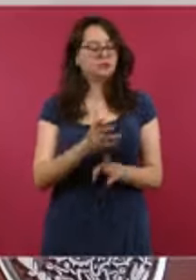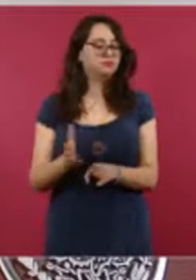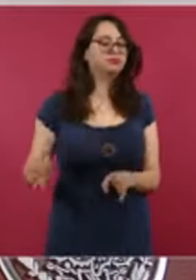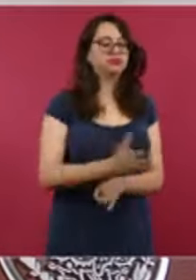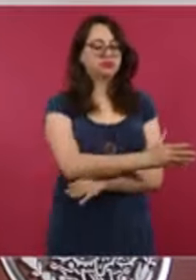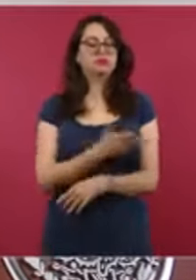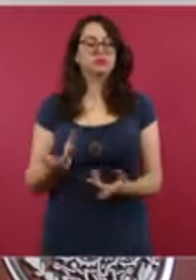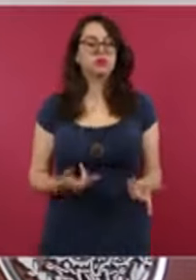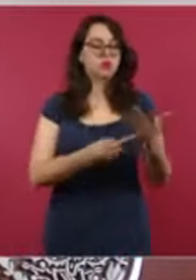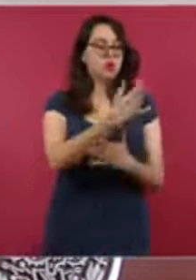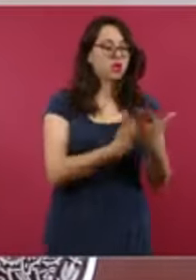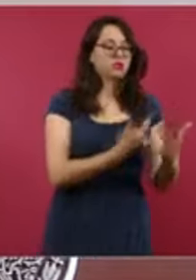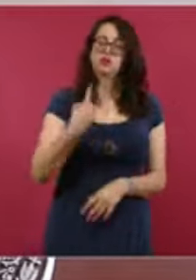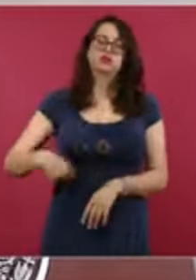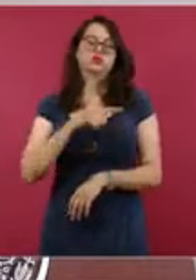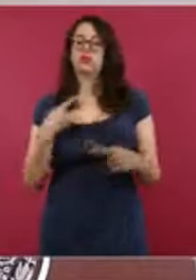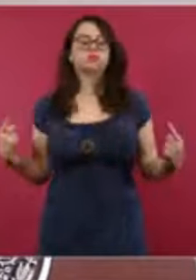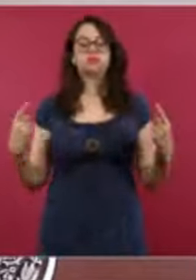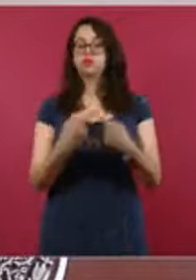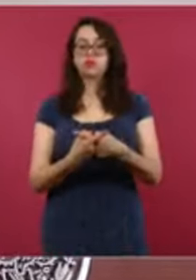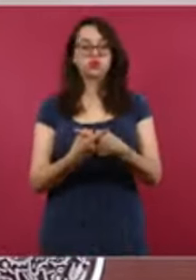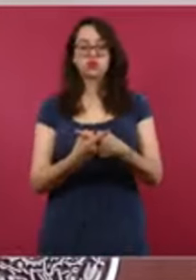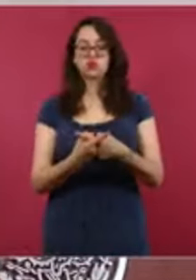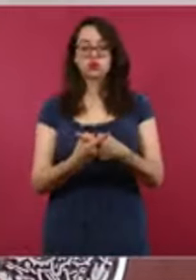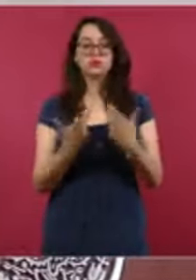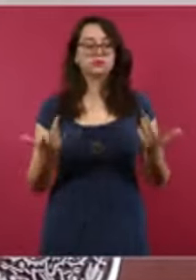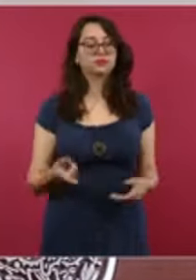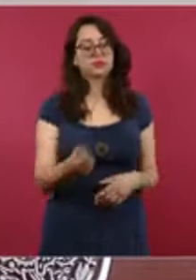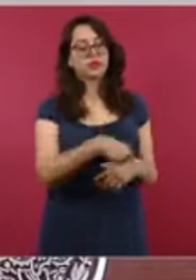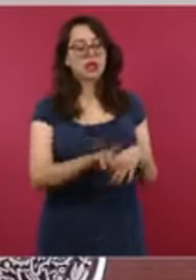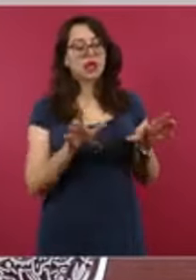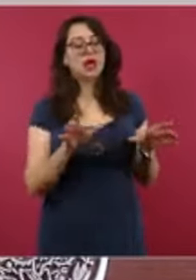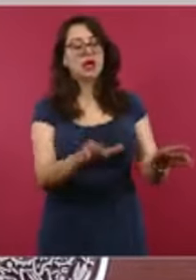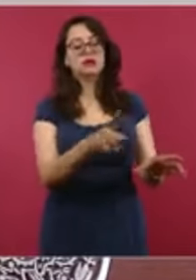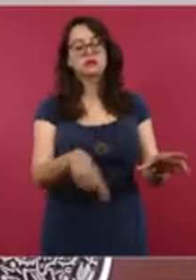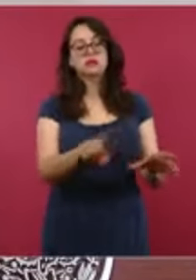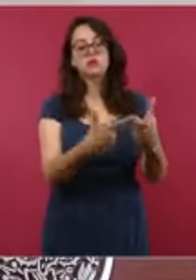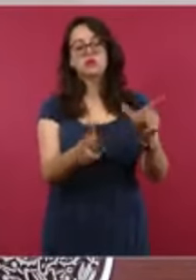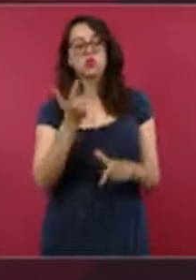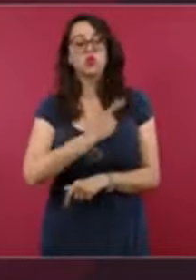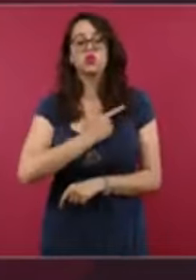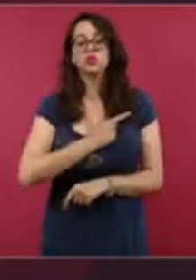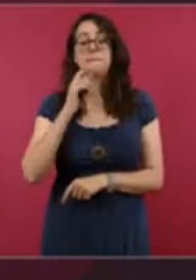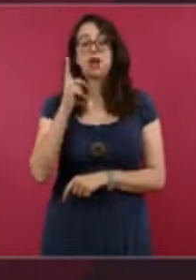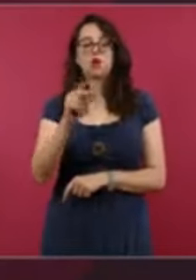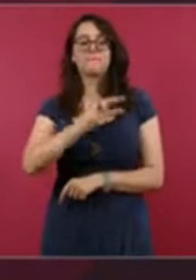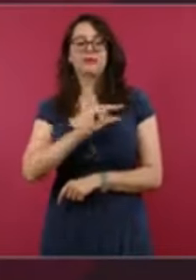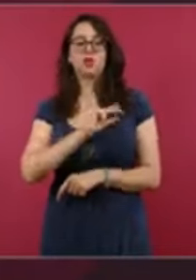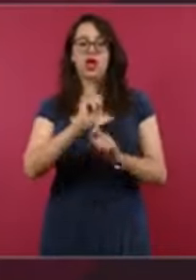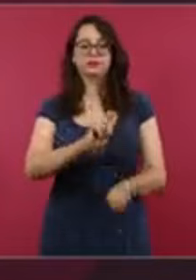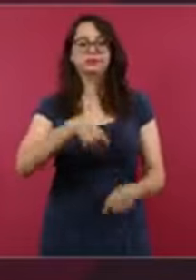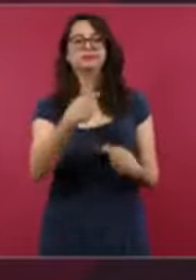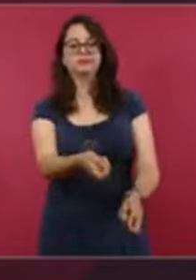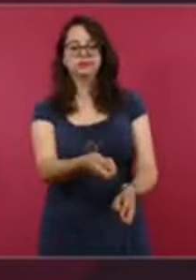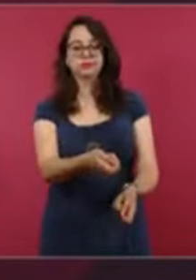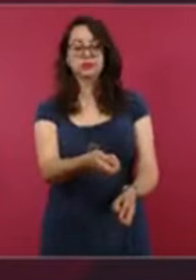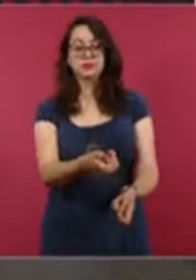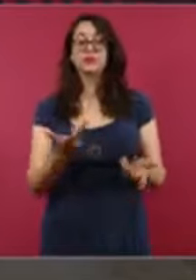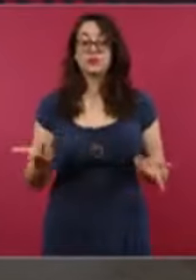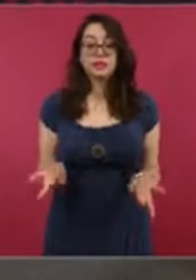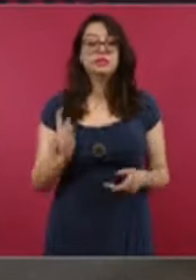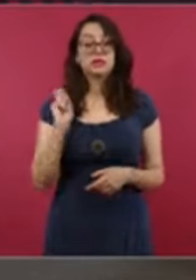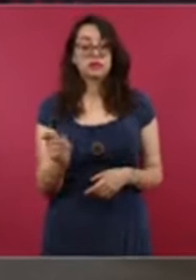son partidarios de la privatización Es decir, que